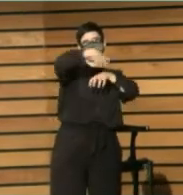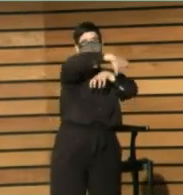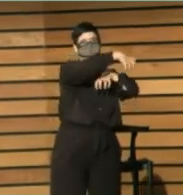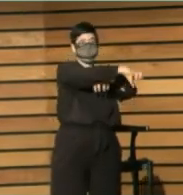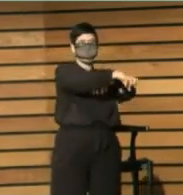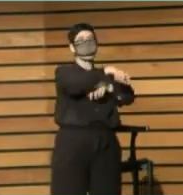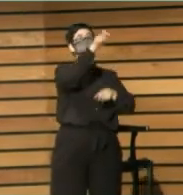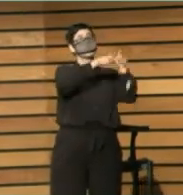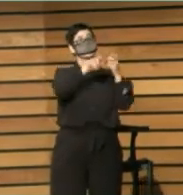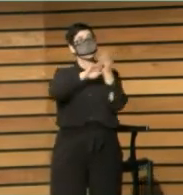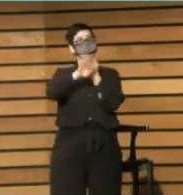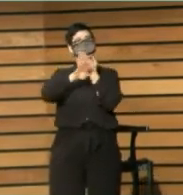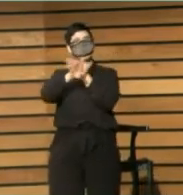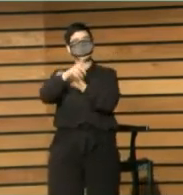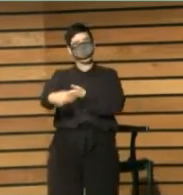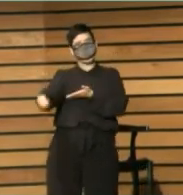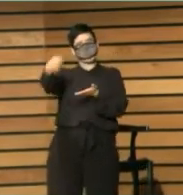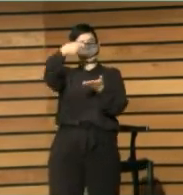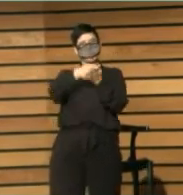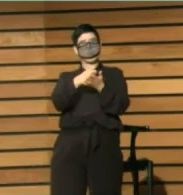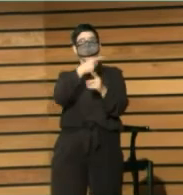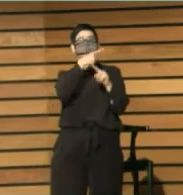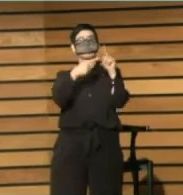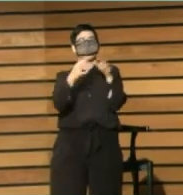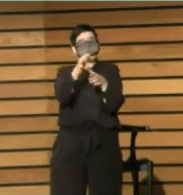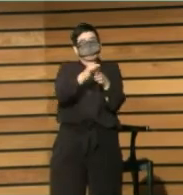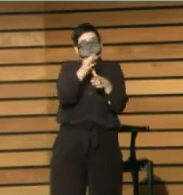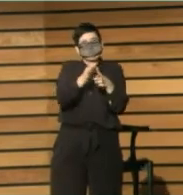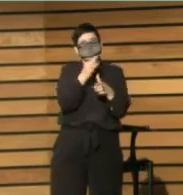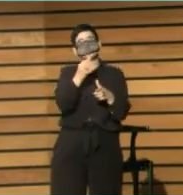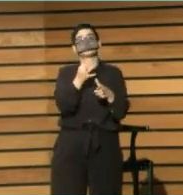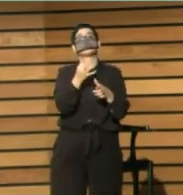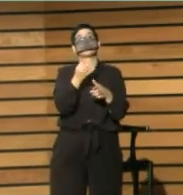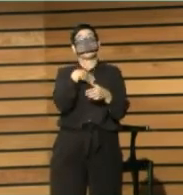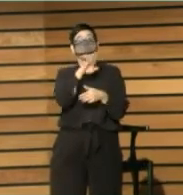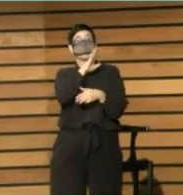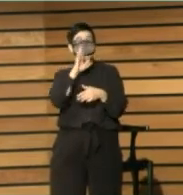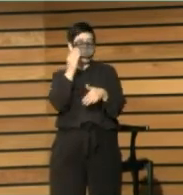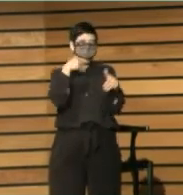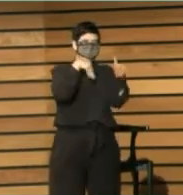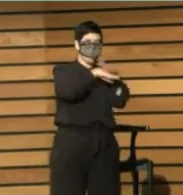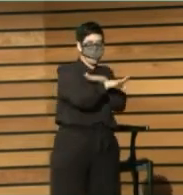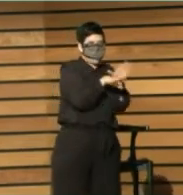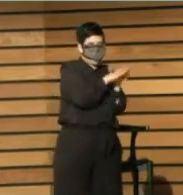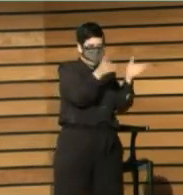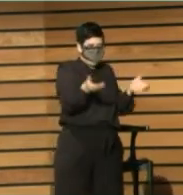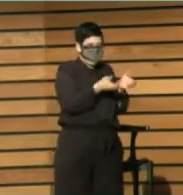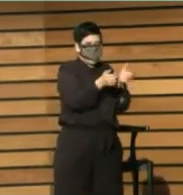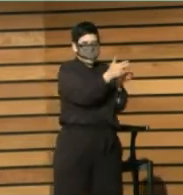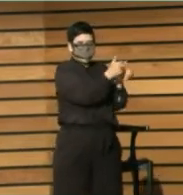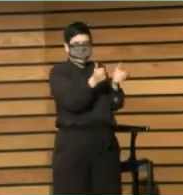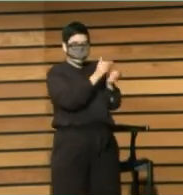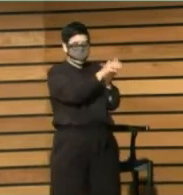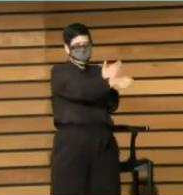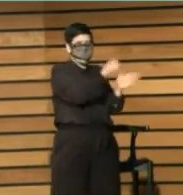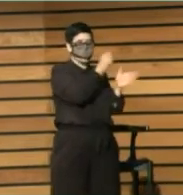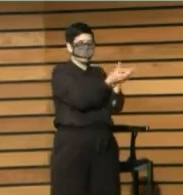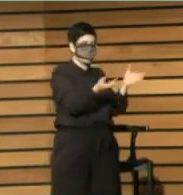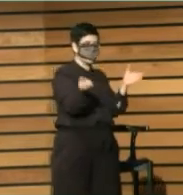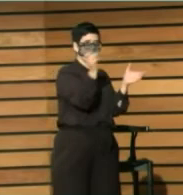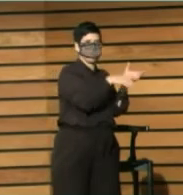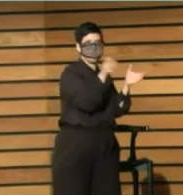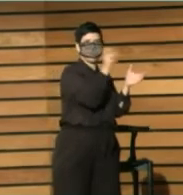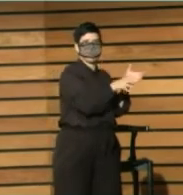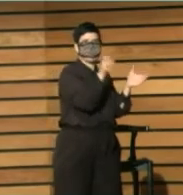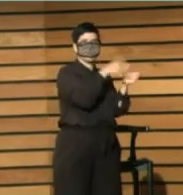pagando media peseta que mi madre guardaba en una caja de sardinas vacía y limpia, en la que tintineaban